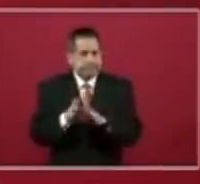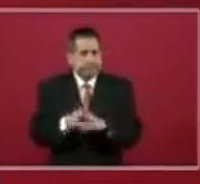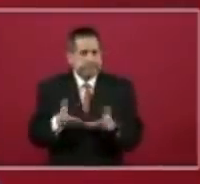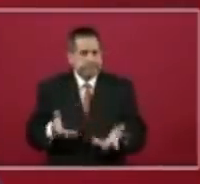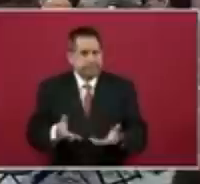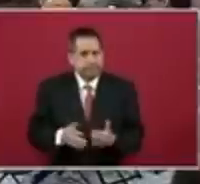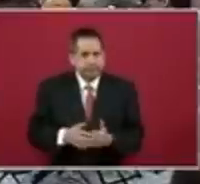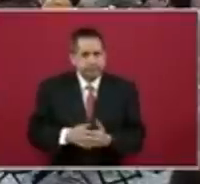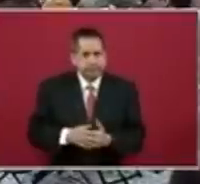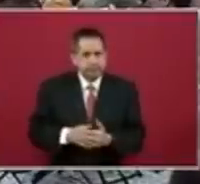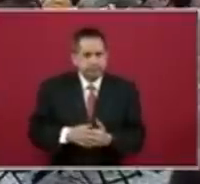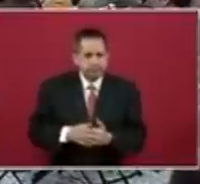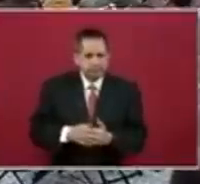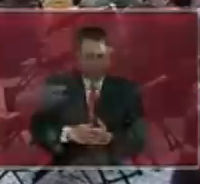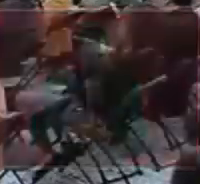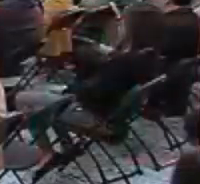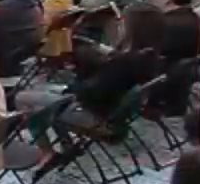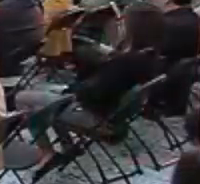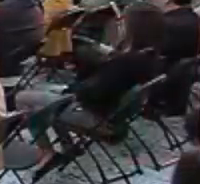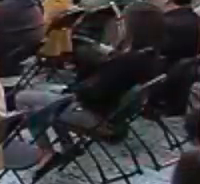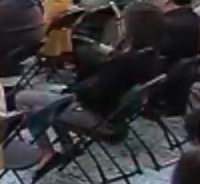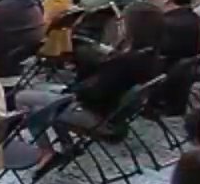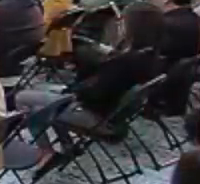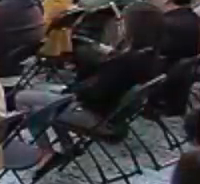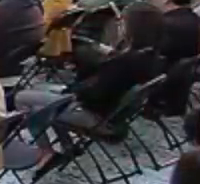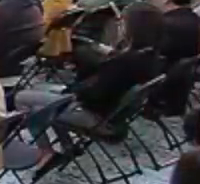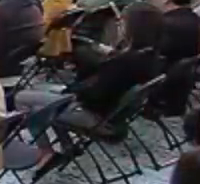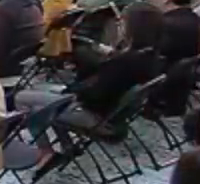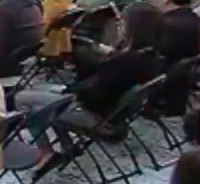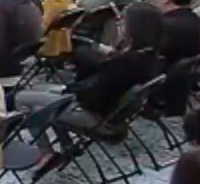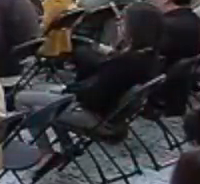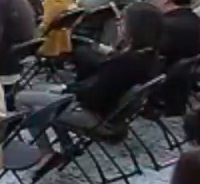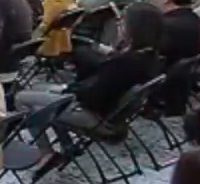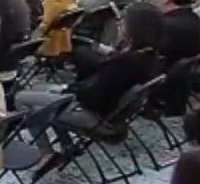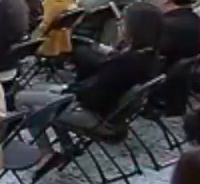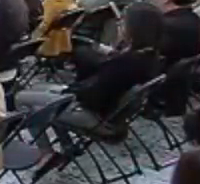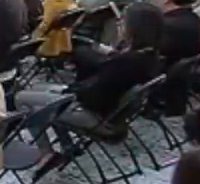pública. ¿Con quién me apoyo?